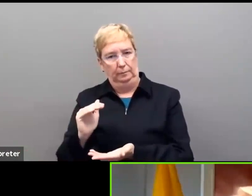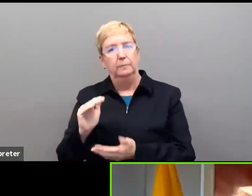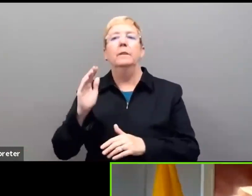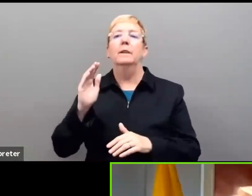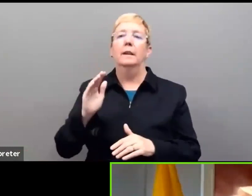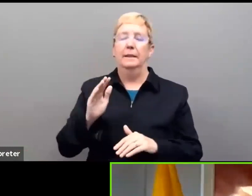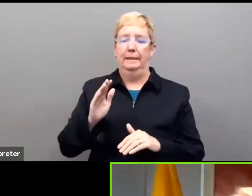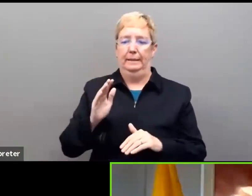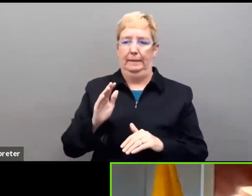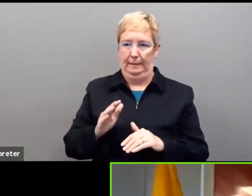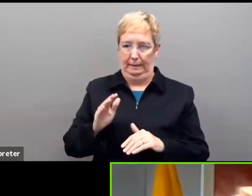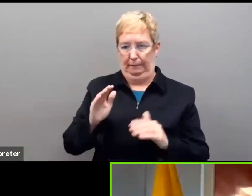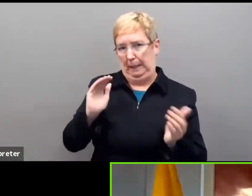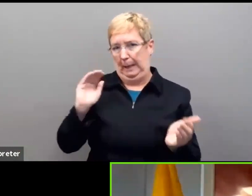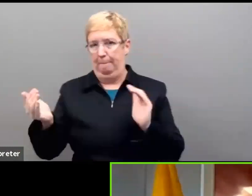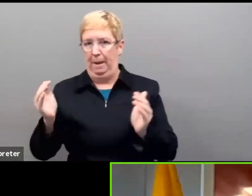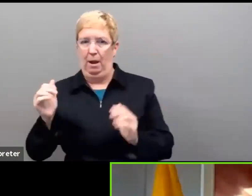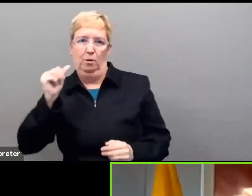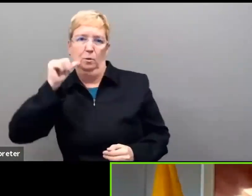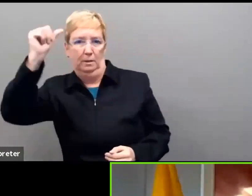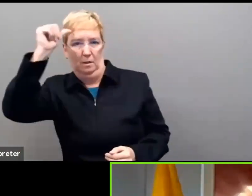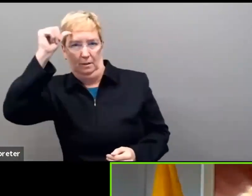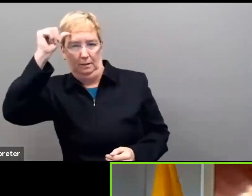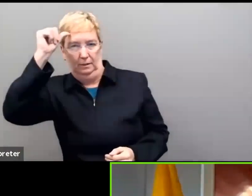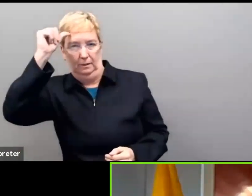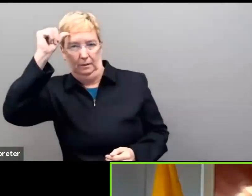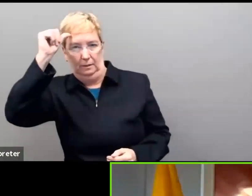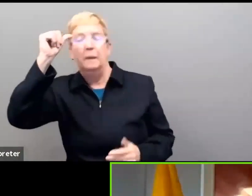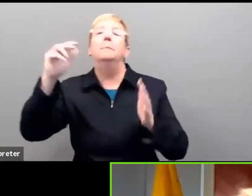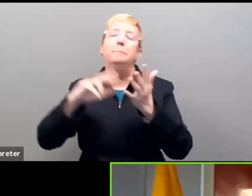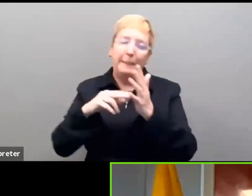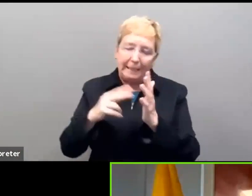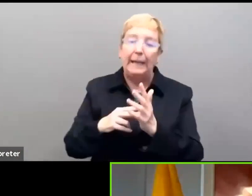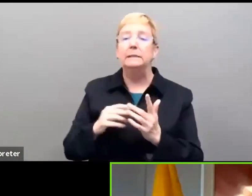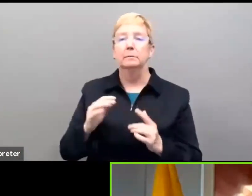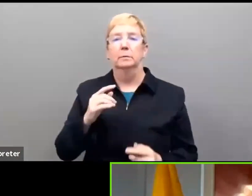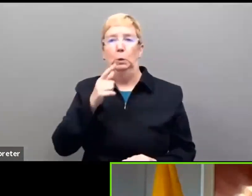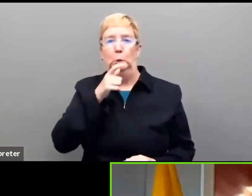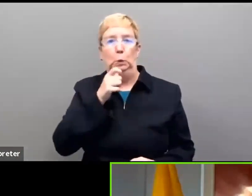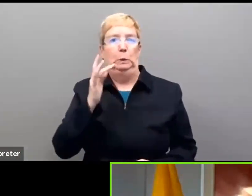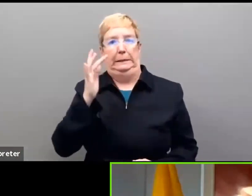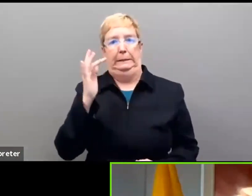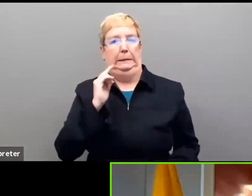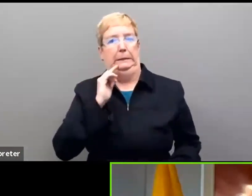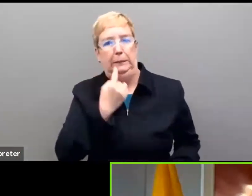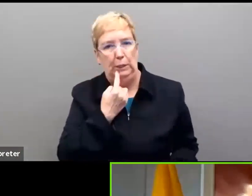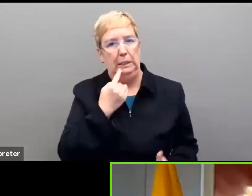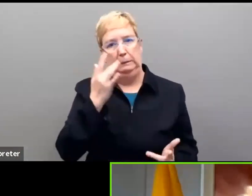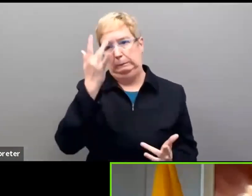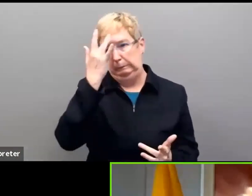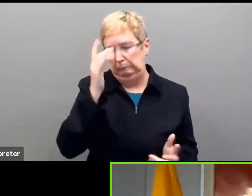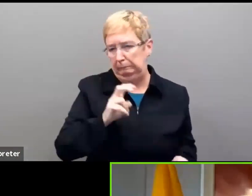que mientras el nivel de riesgo sigue pareciendo ser bajo en este momento, más bajo que la mayoría de